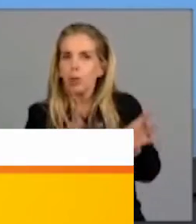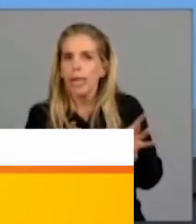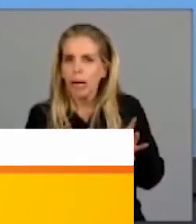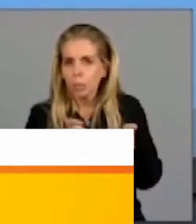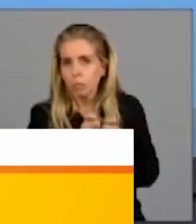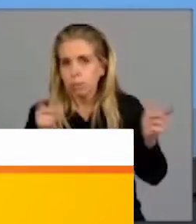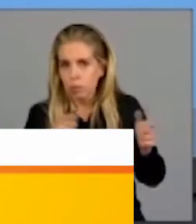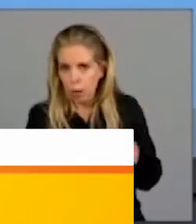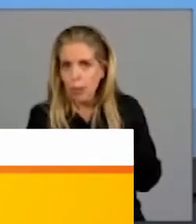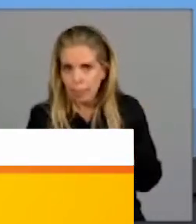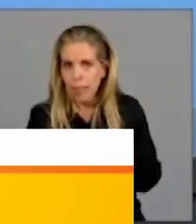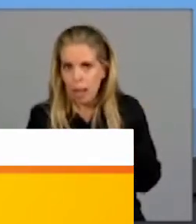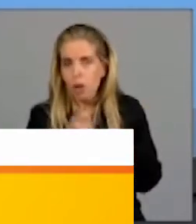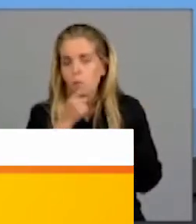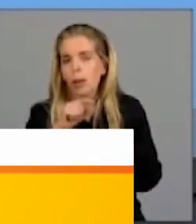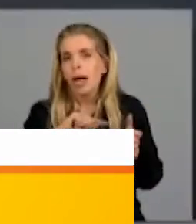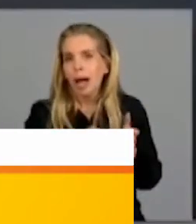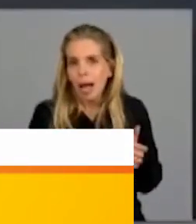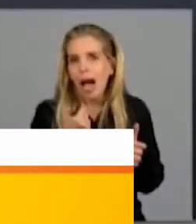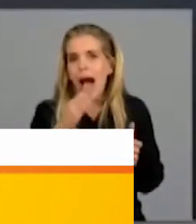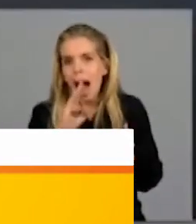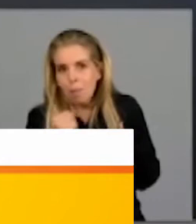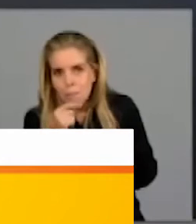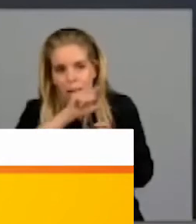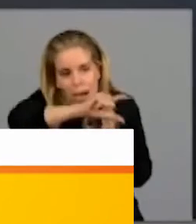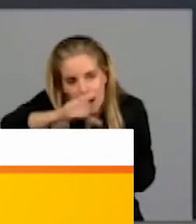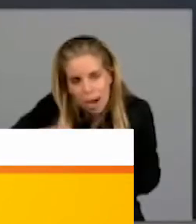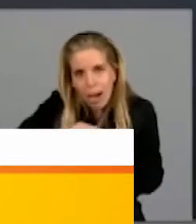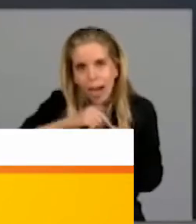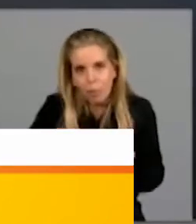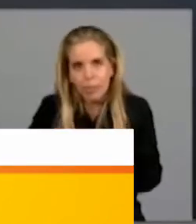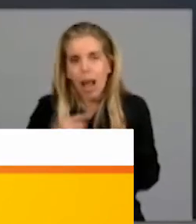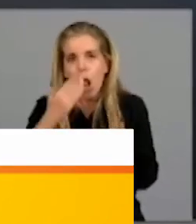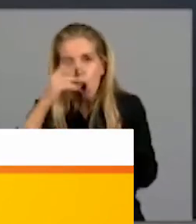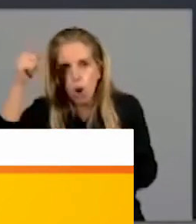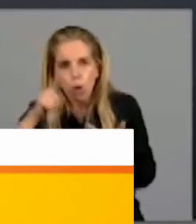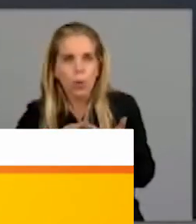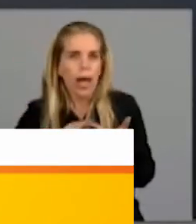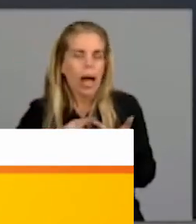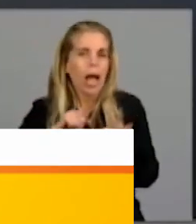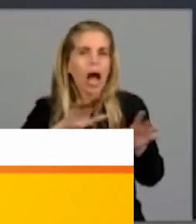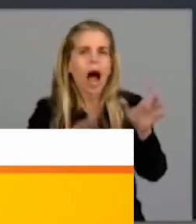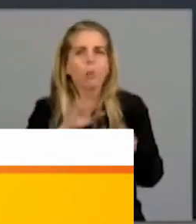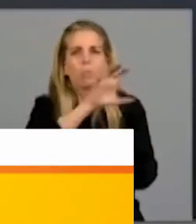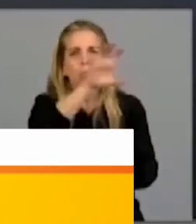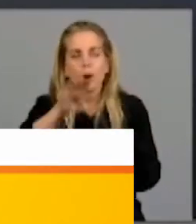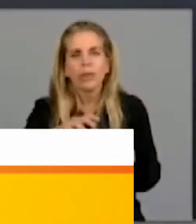alta. Esto es lo que pasa en el AMBA, en el Gran Resistencia, en Gran Córdoba, en algunas ciudades de Río Negro y en